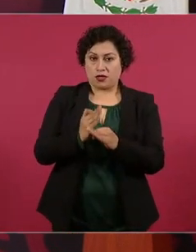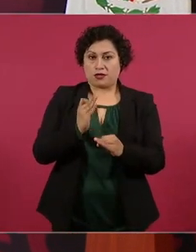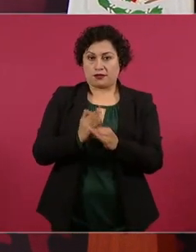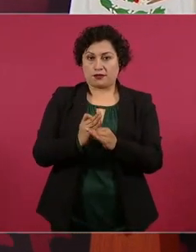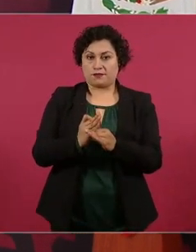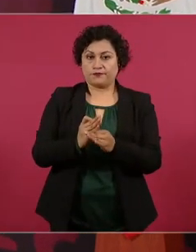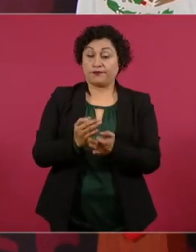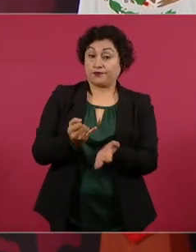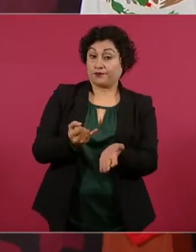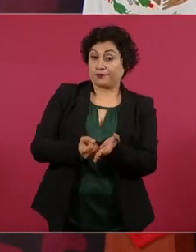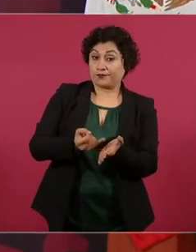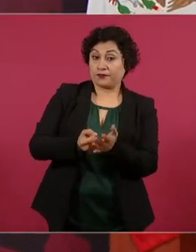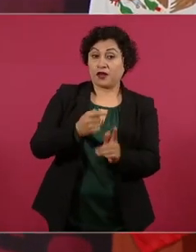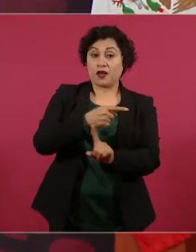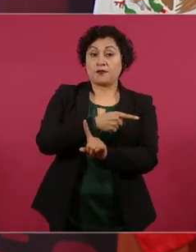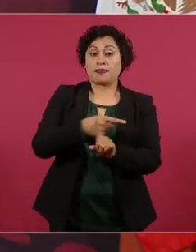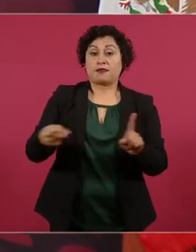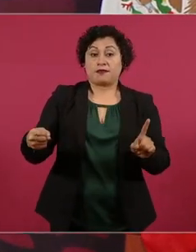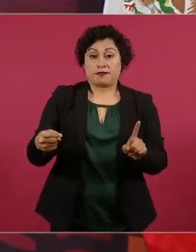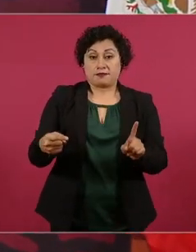tasa, al 5,